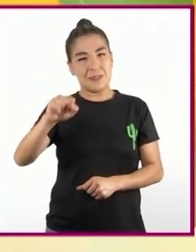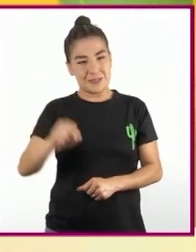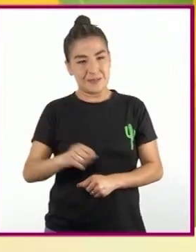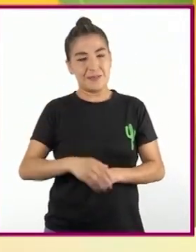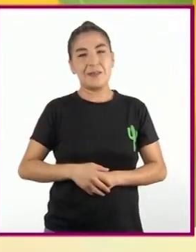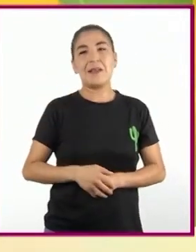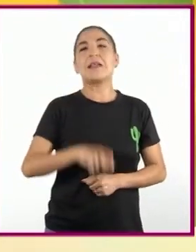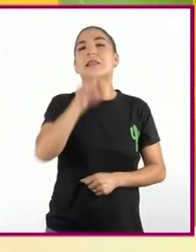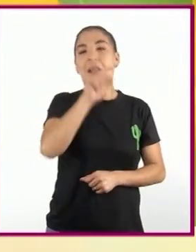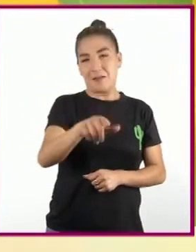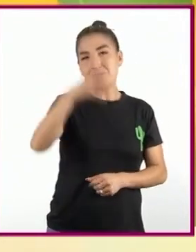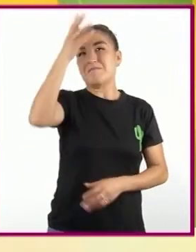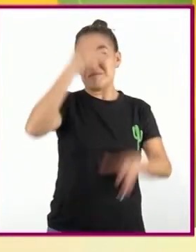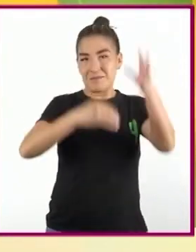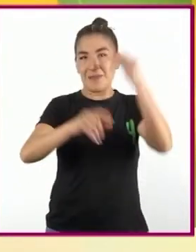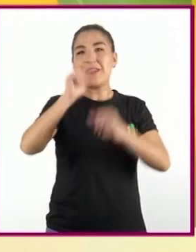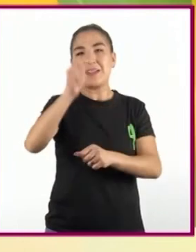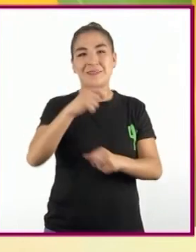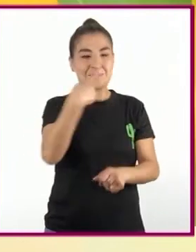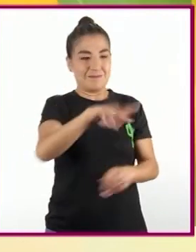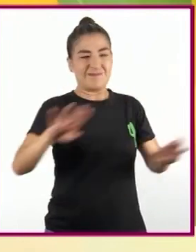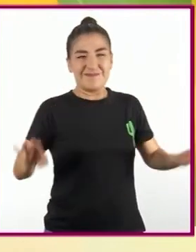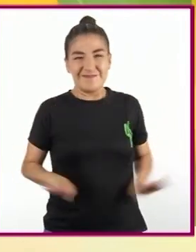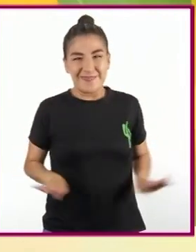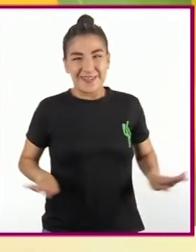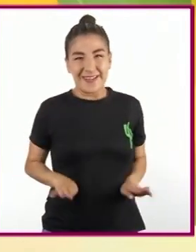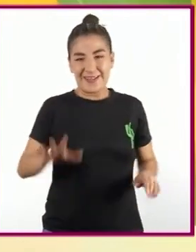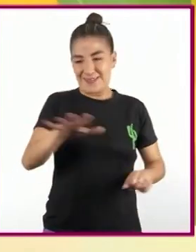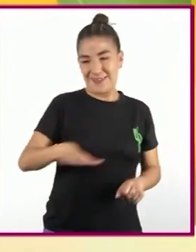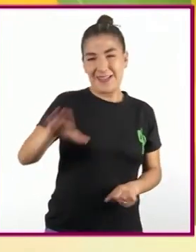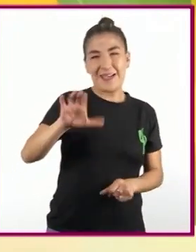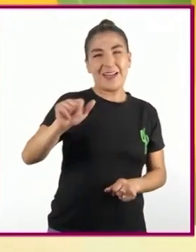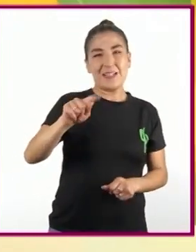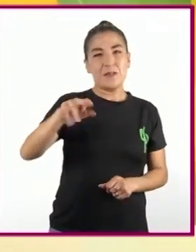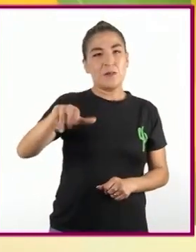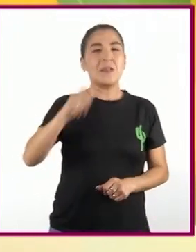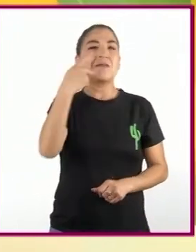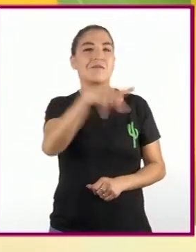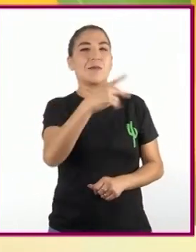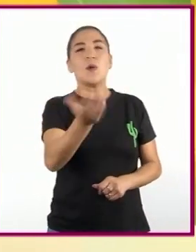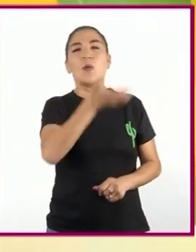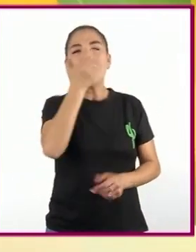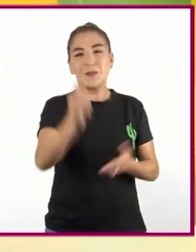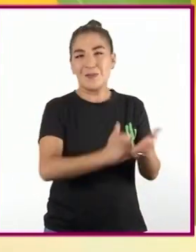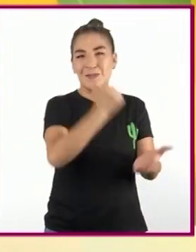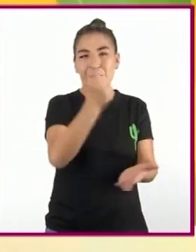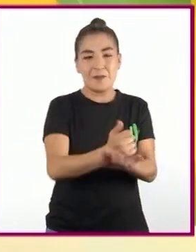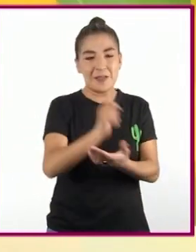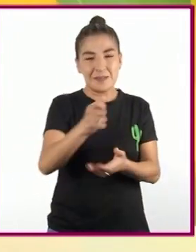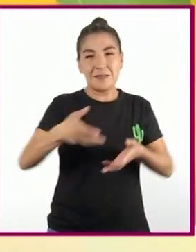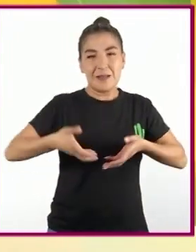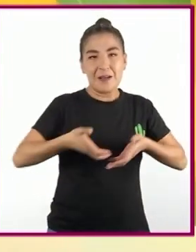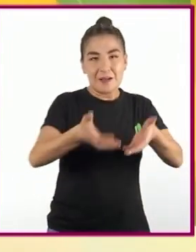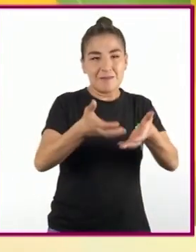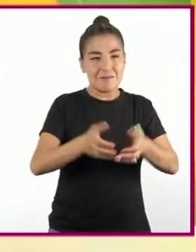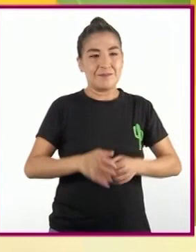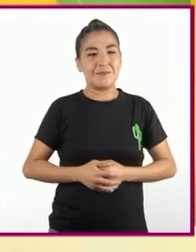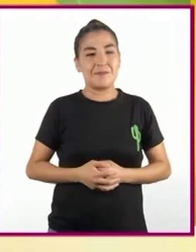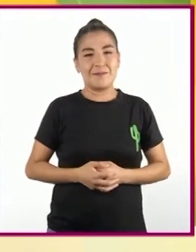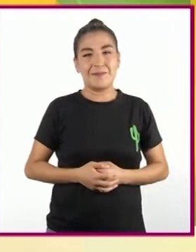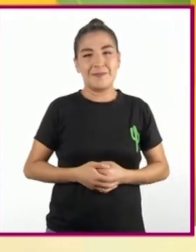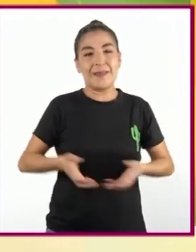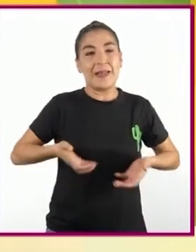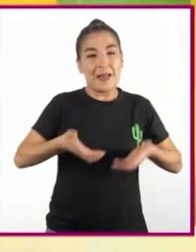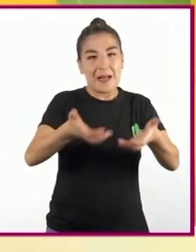Aprendimos que las particularidades de Cantona se pueden observar en su traza urbana, la cual está compuesta por